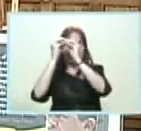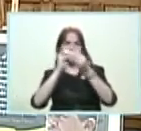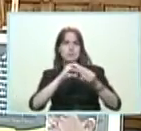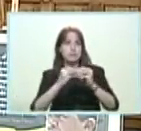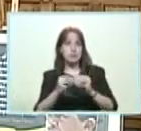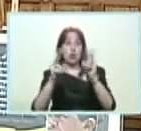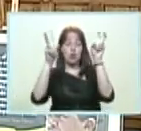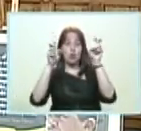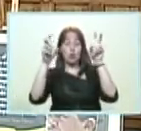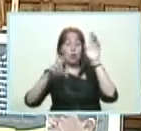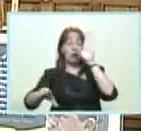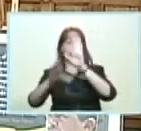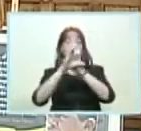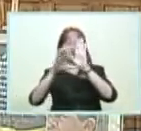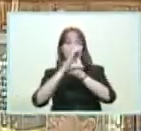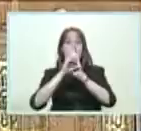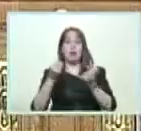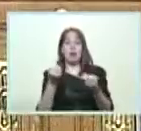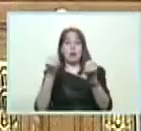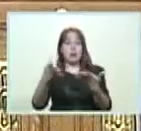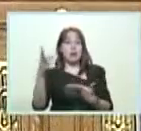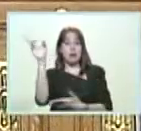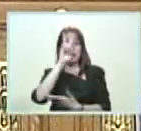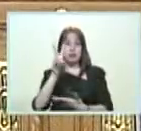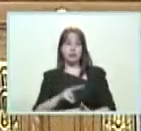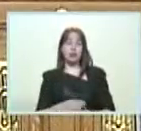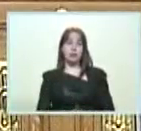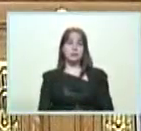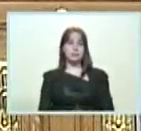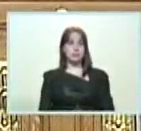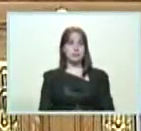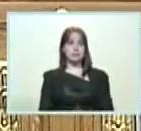una nueva constitución para Venezuela.